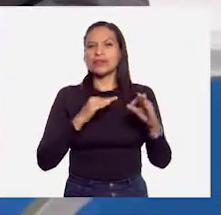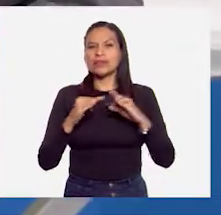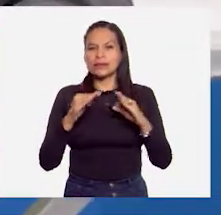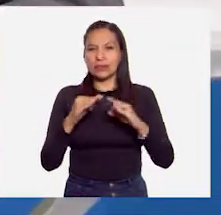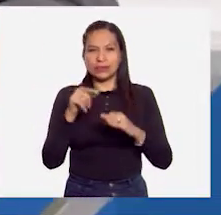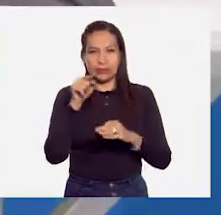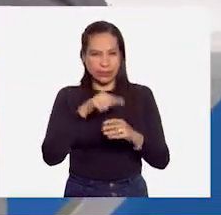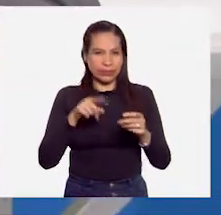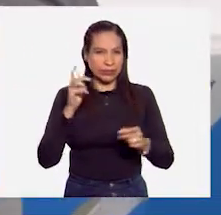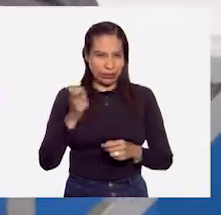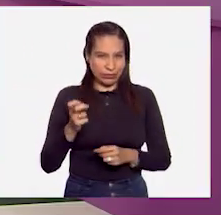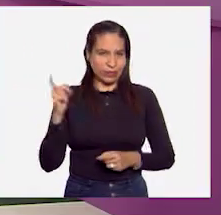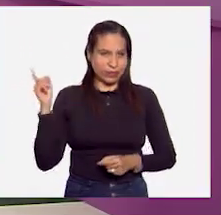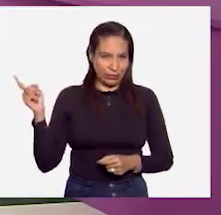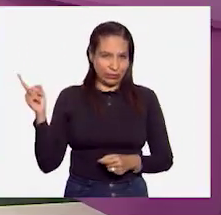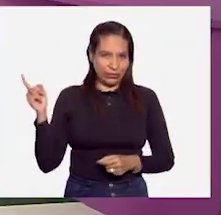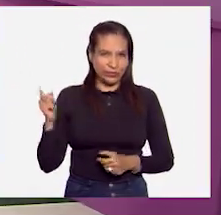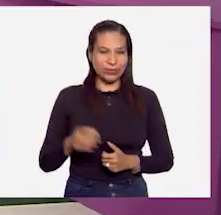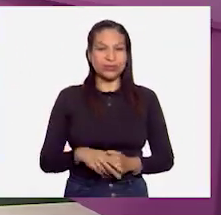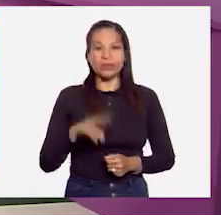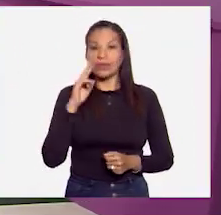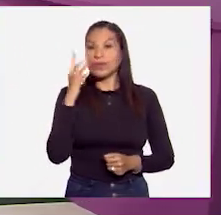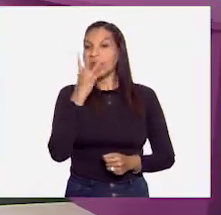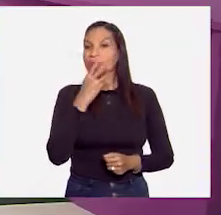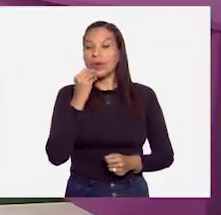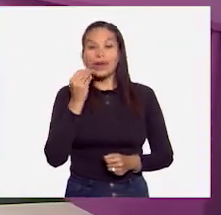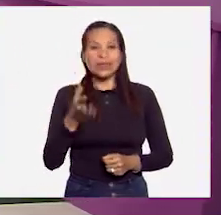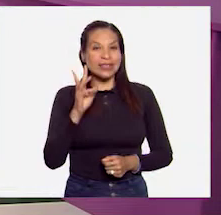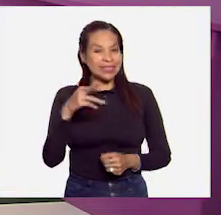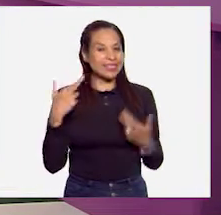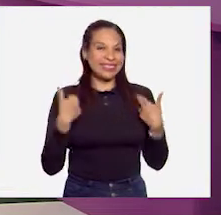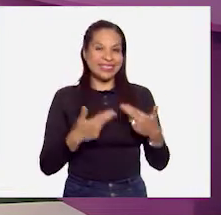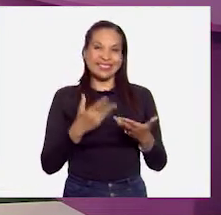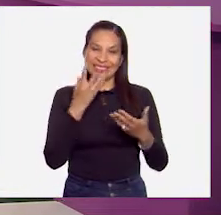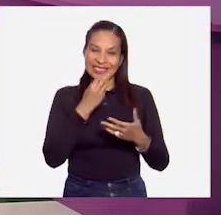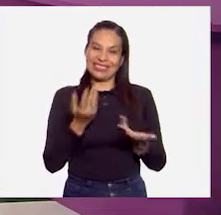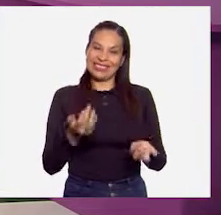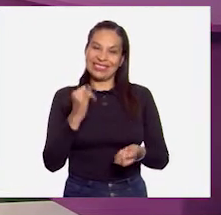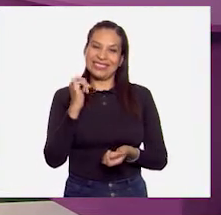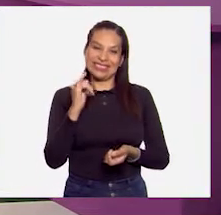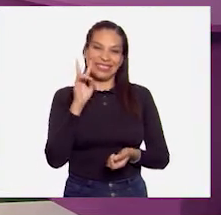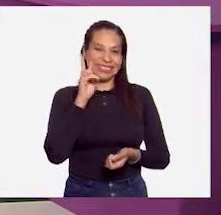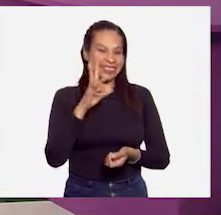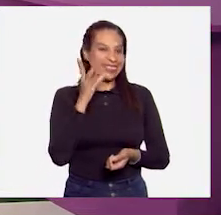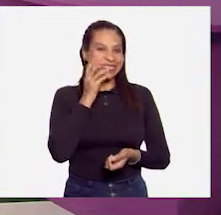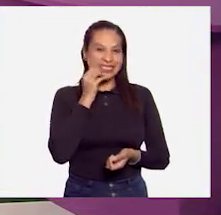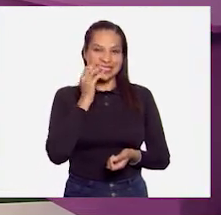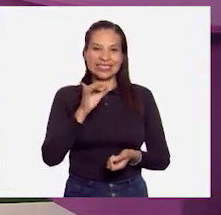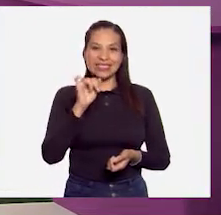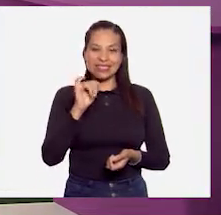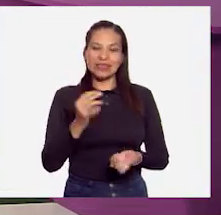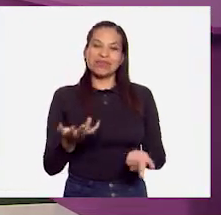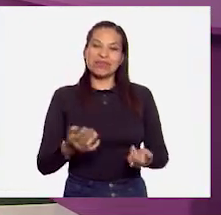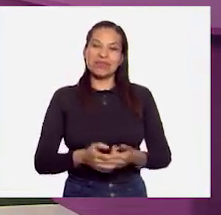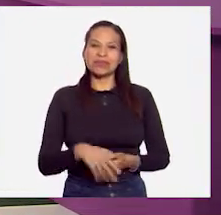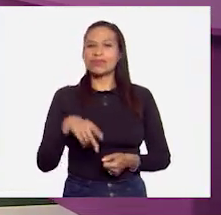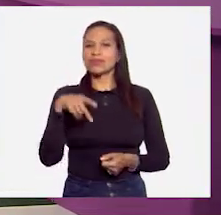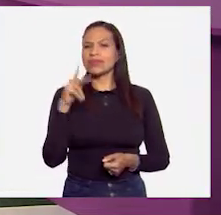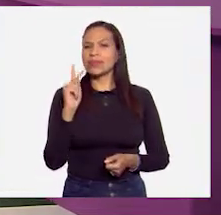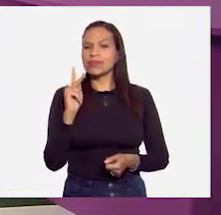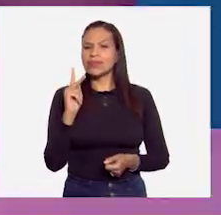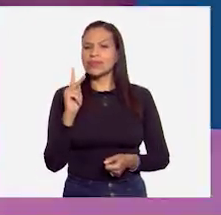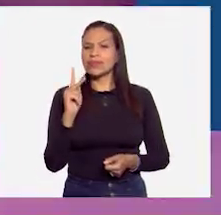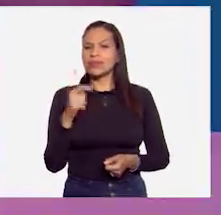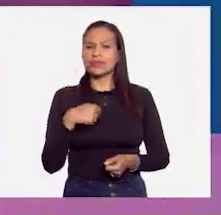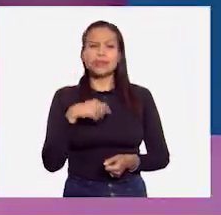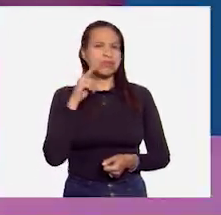con ellas. ¡Wow! ¡Qué bonita te quedó, maestro! Sí, está súper. Pero